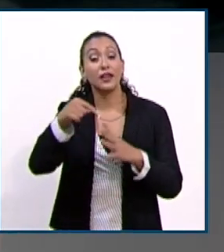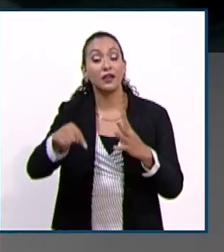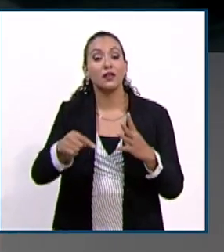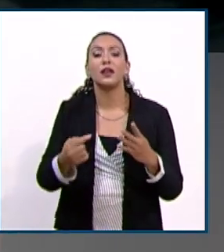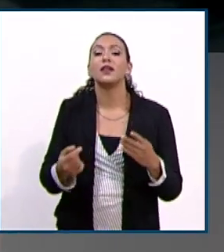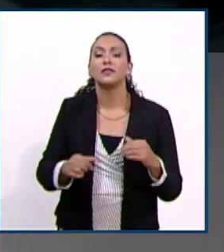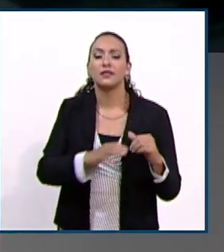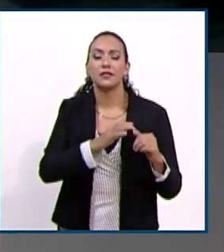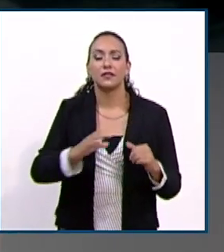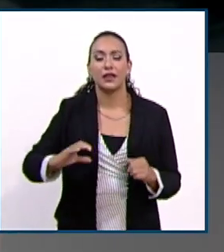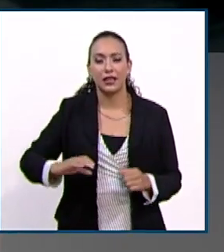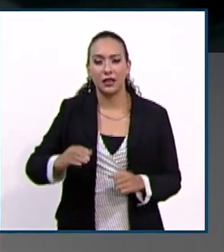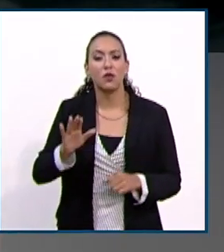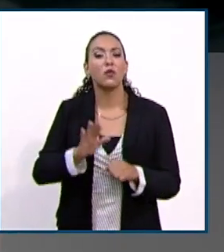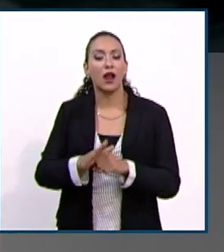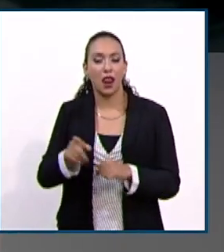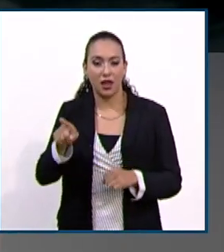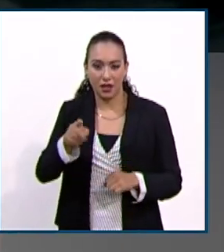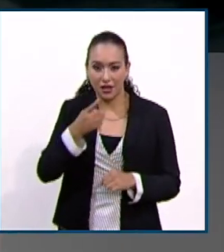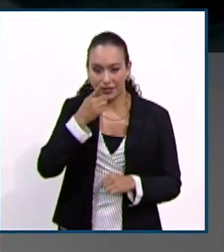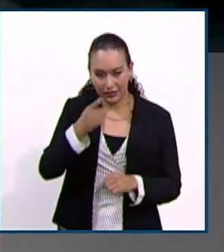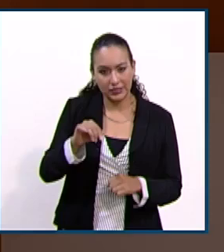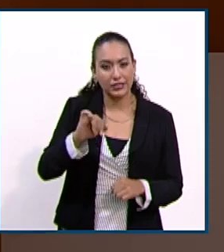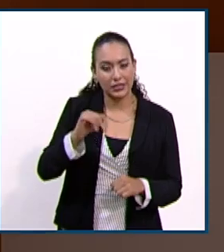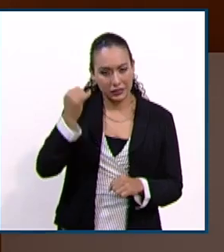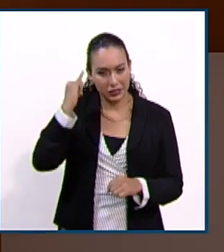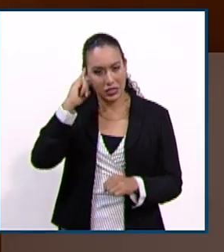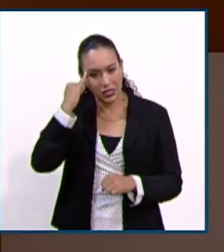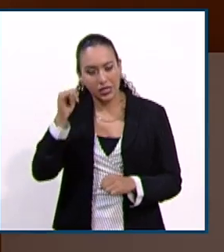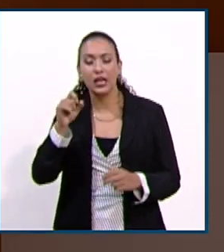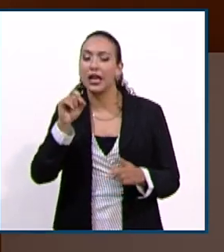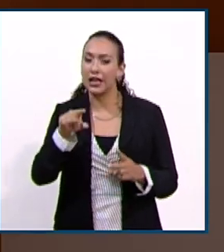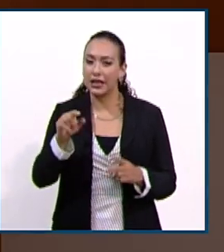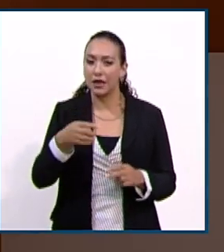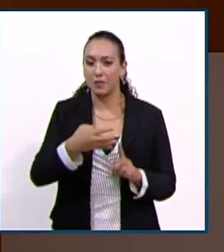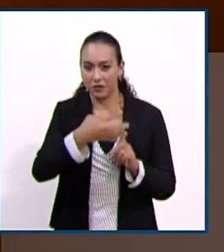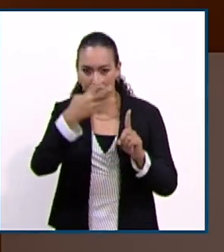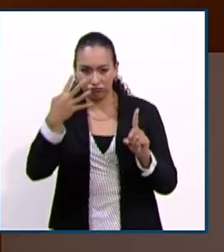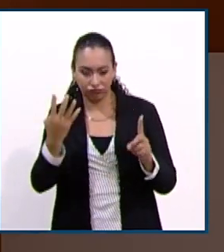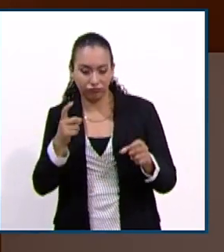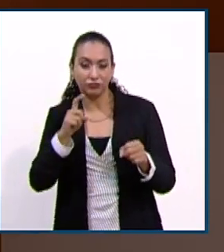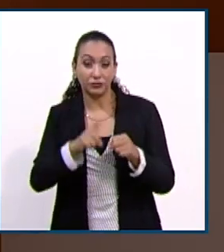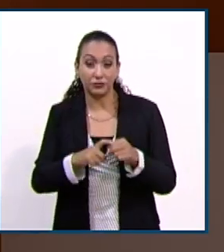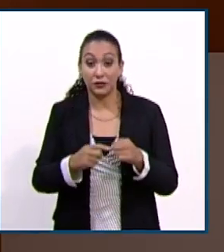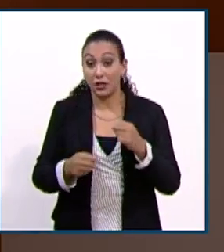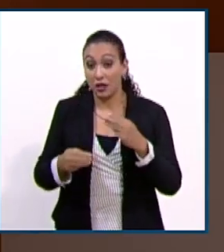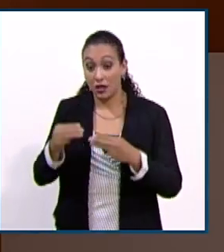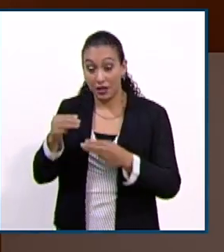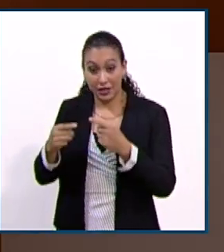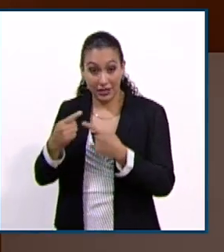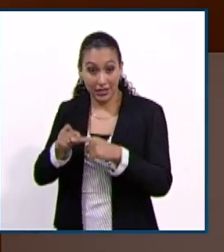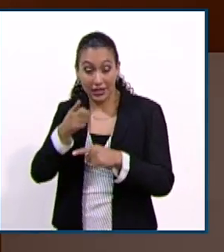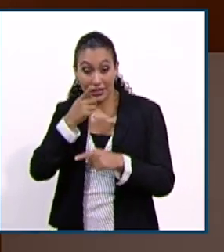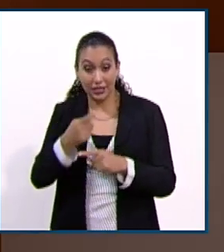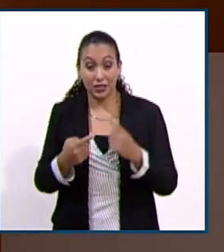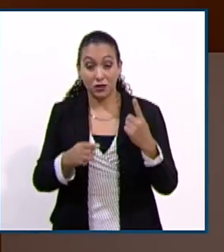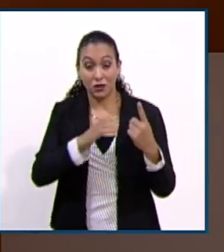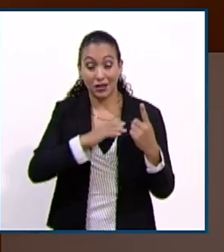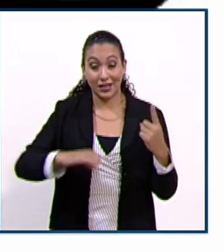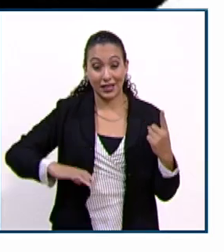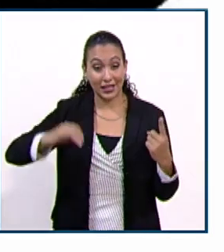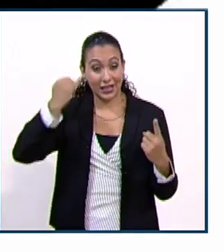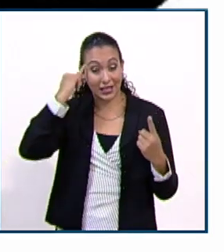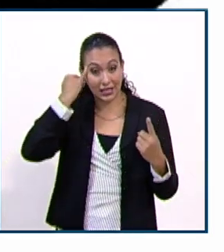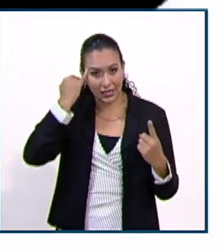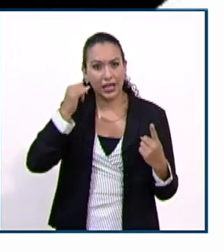acciones afirmativas indígena y LGBT. La y los magistrados acreditaron que a una de las candidaturas indígenas